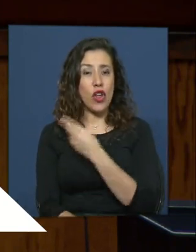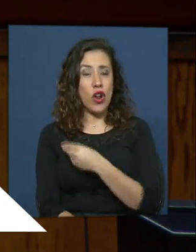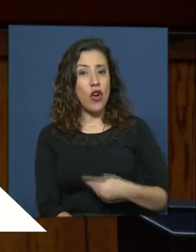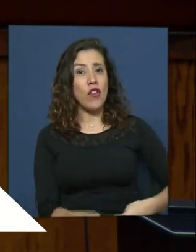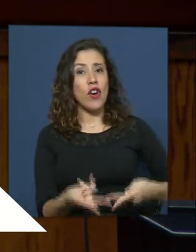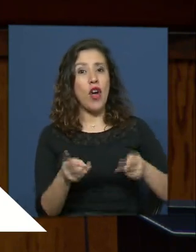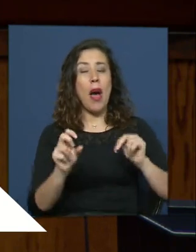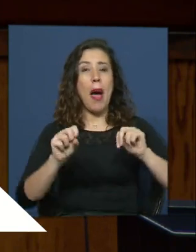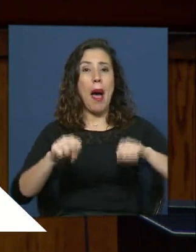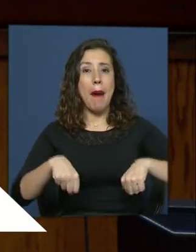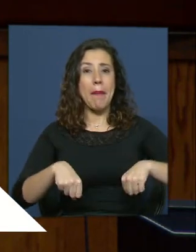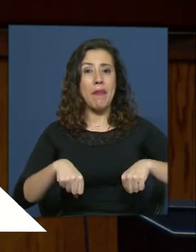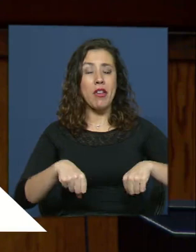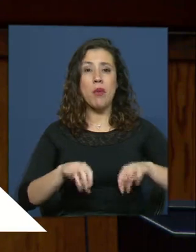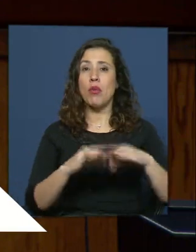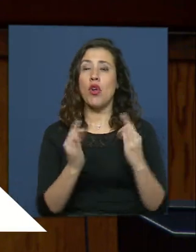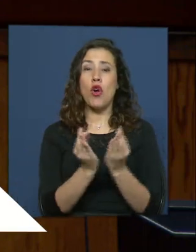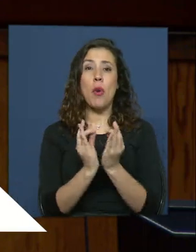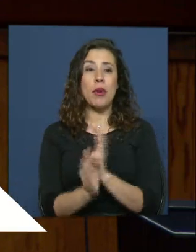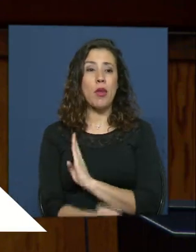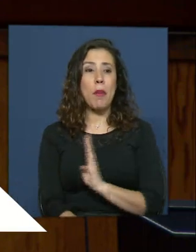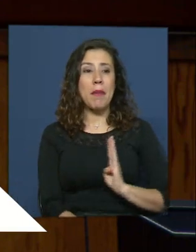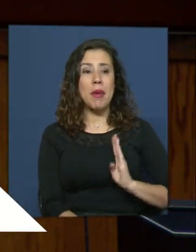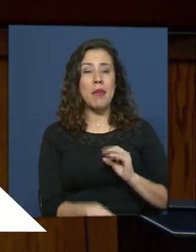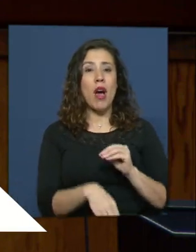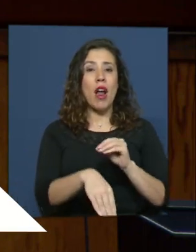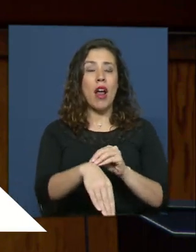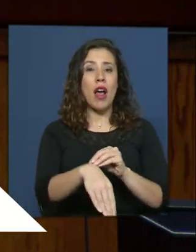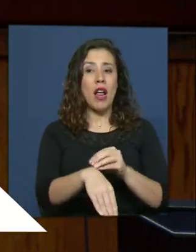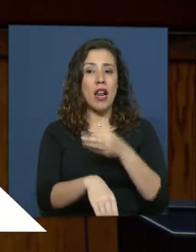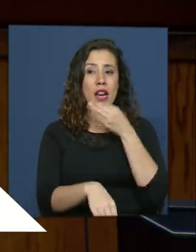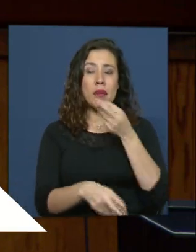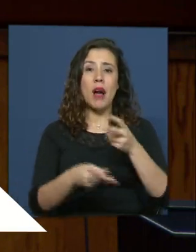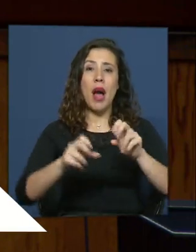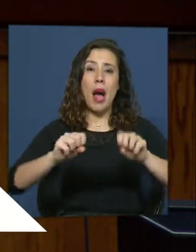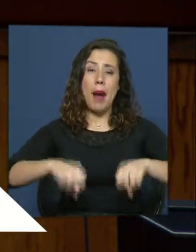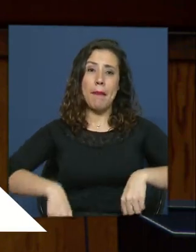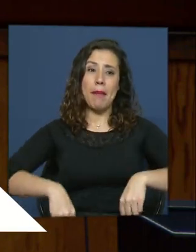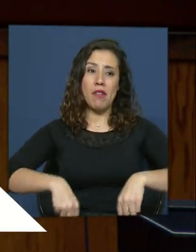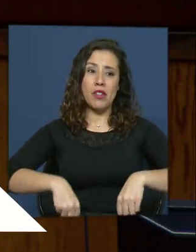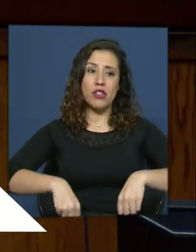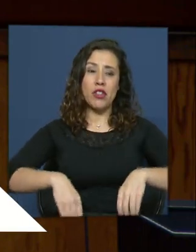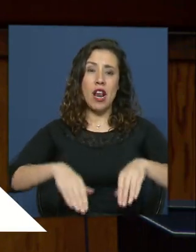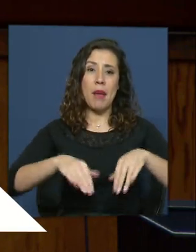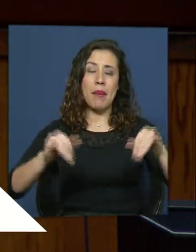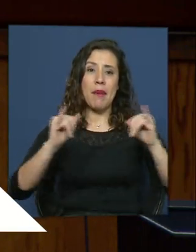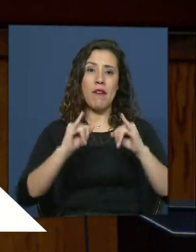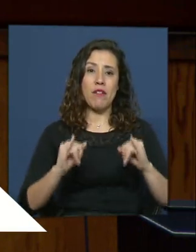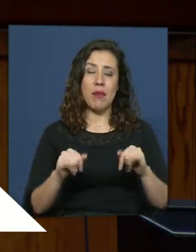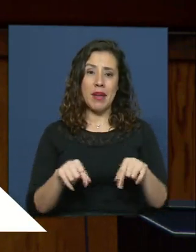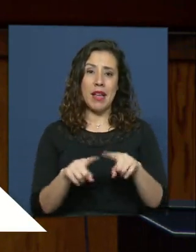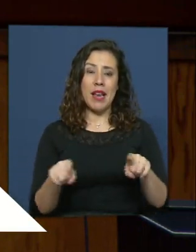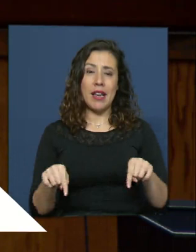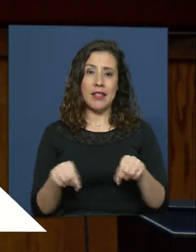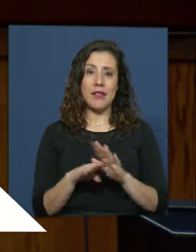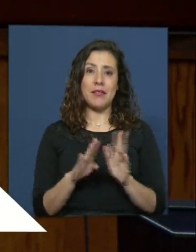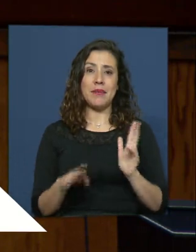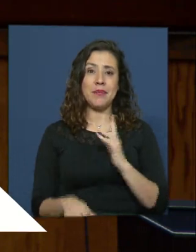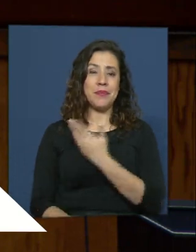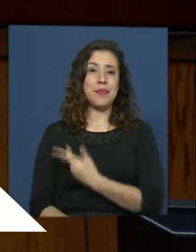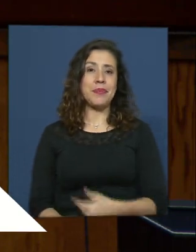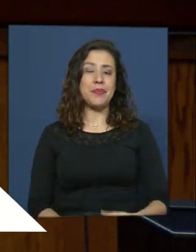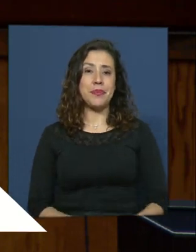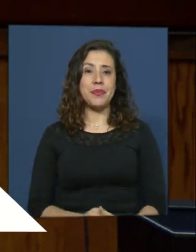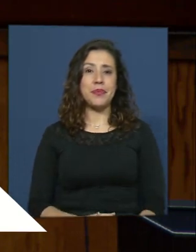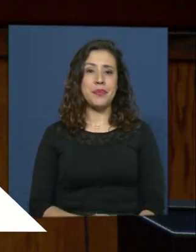fue aprobado por la unanimidad de sus miembros y recomienda su aprobación en la misma forma en esta sala. He dicho, señor